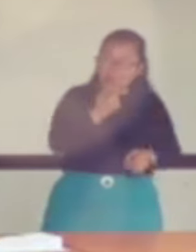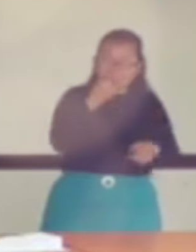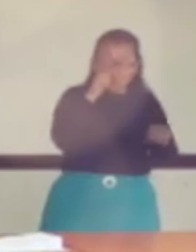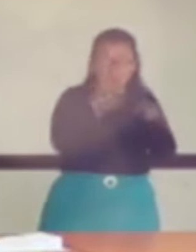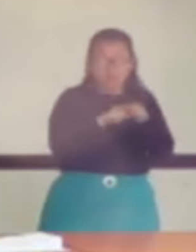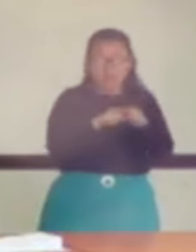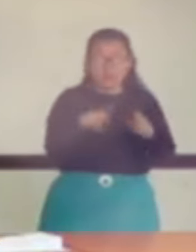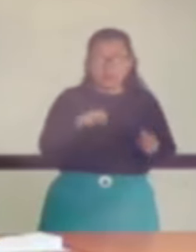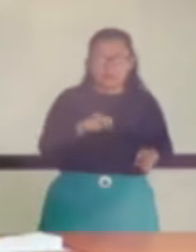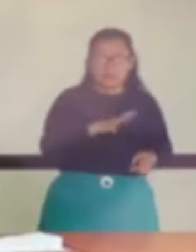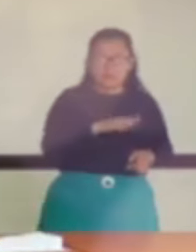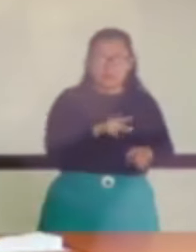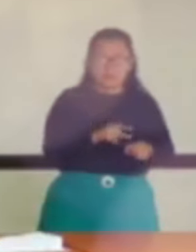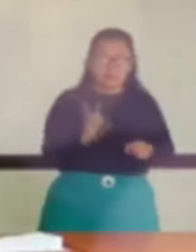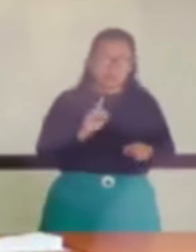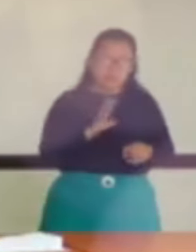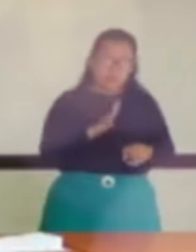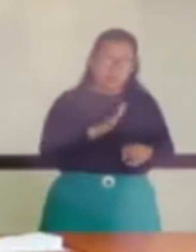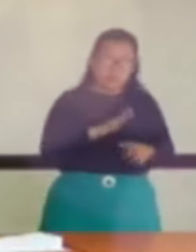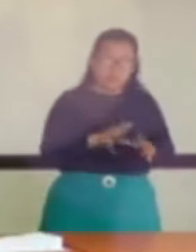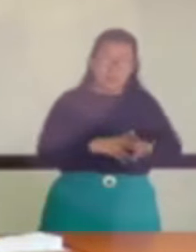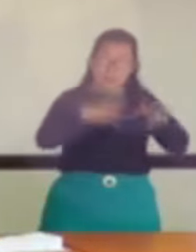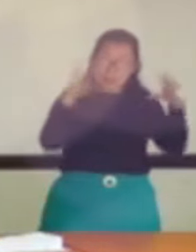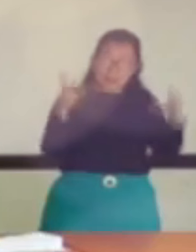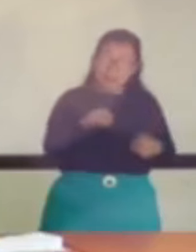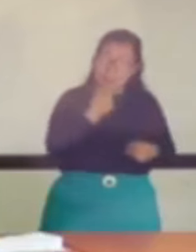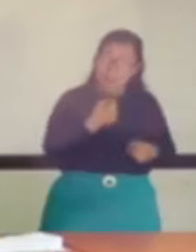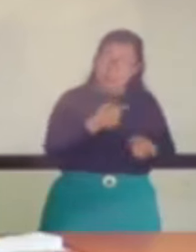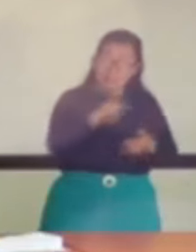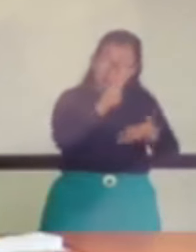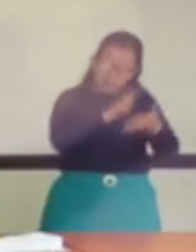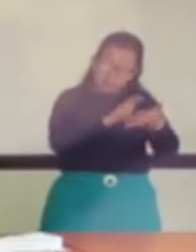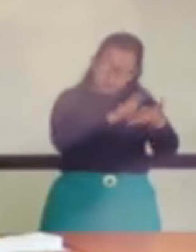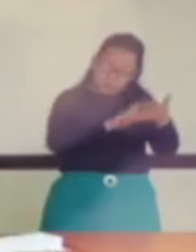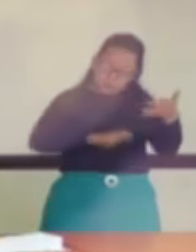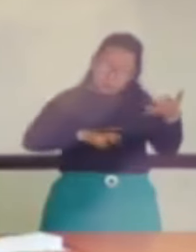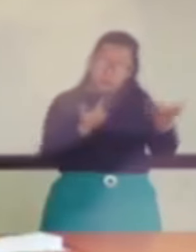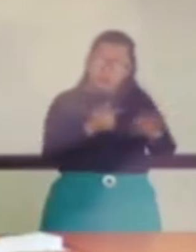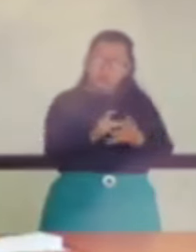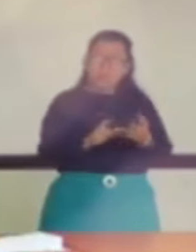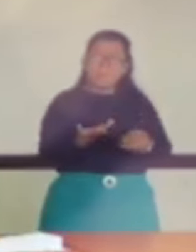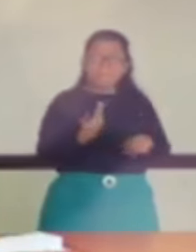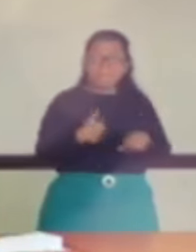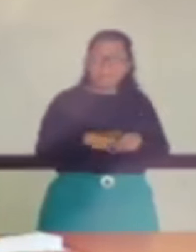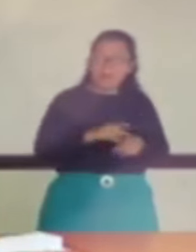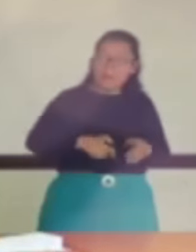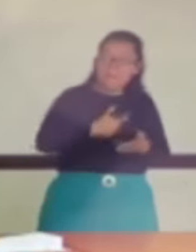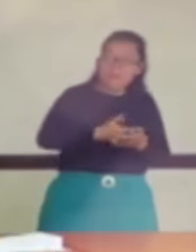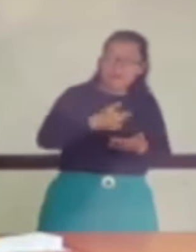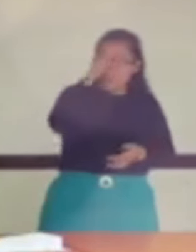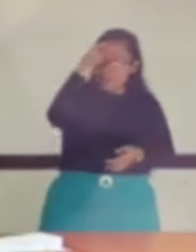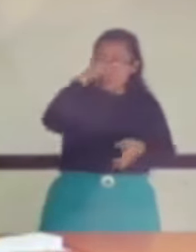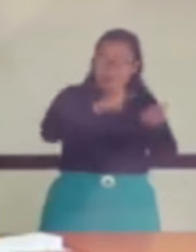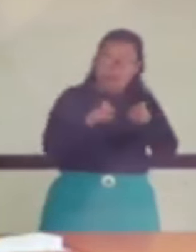también la necesidad en aquellos donde se habían volúmenes muy grandes de medicina que evaluaran la probabilidad de contratar personal de seguridad. Una vez ellos